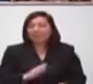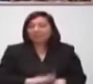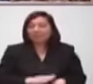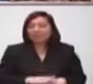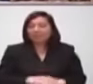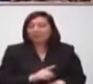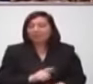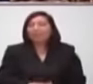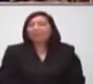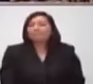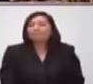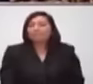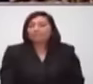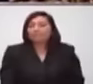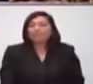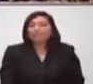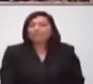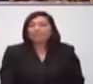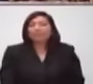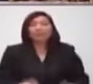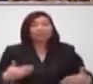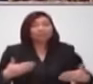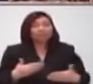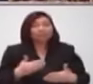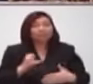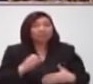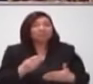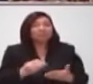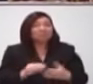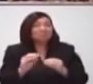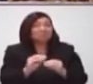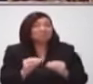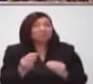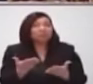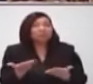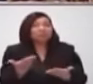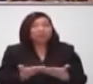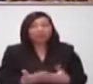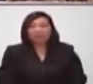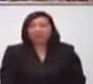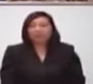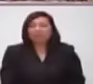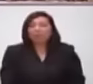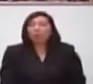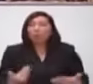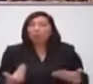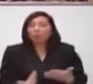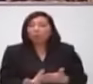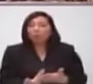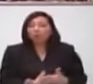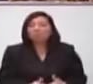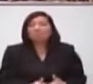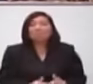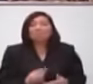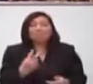sobre ella. La carretera central va a ser mantenida por los concesionarios, la nueva carretera central,